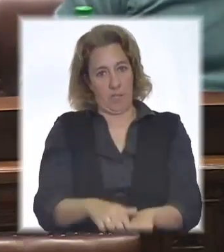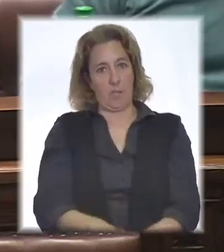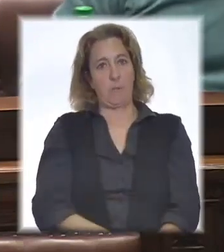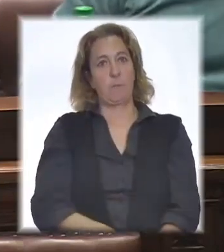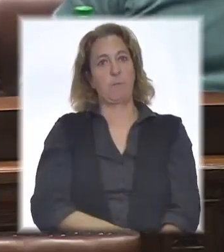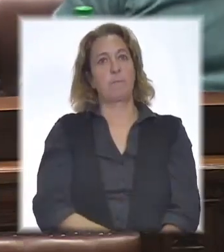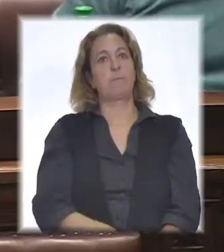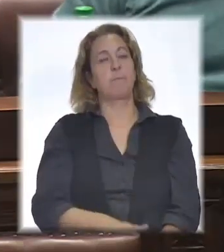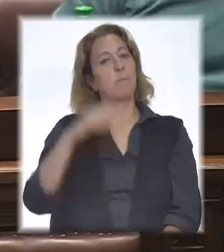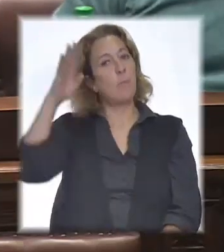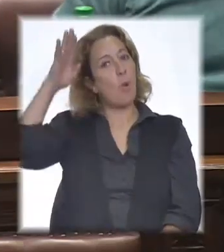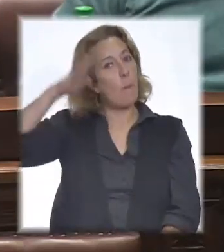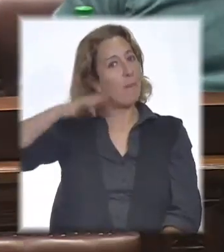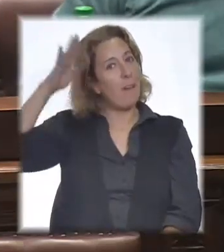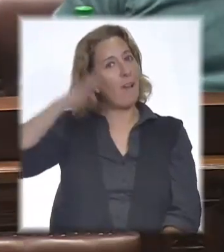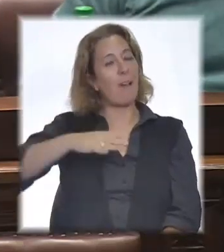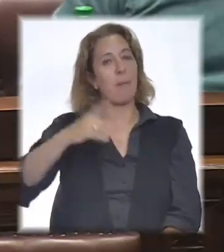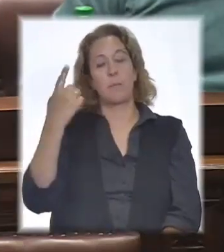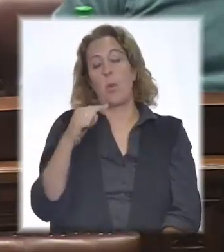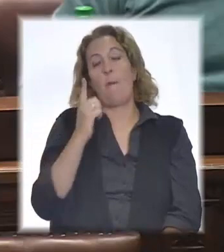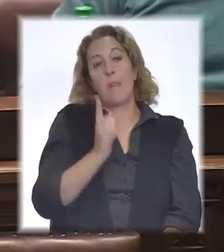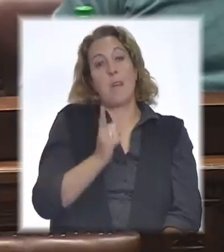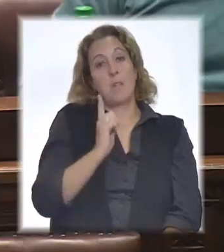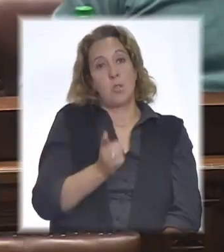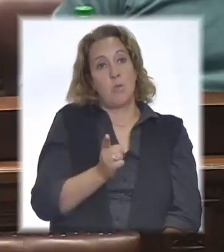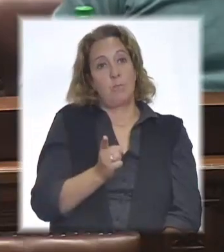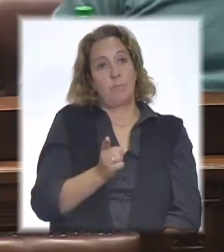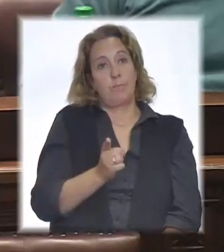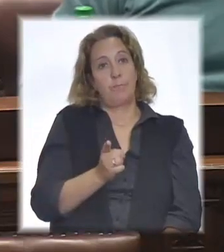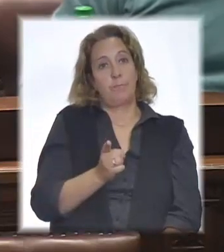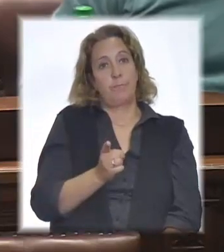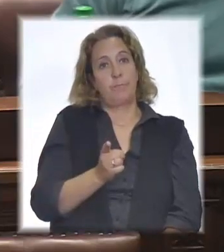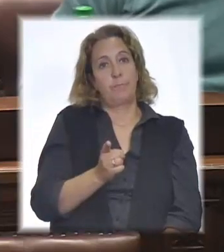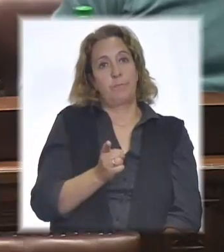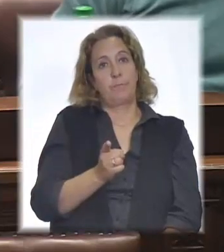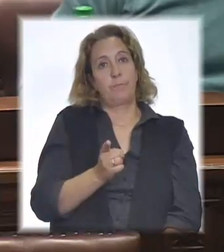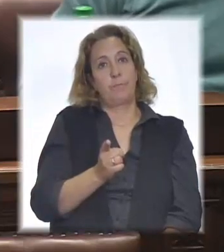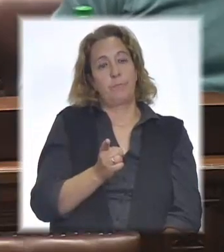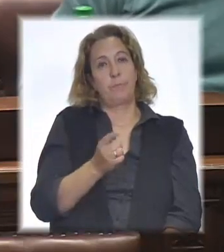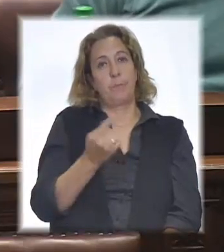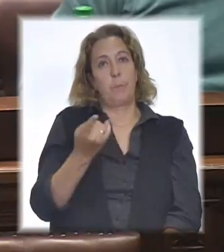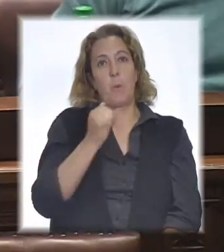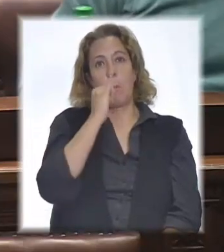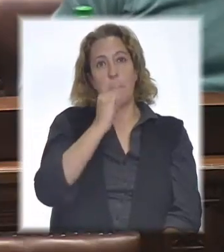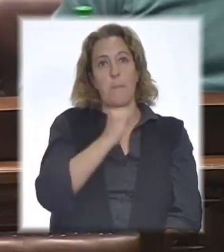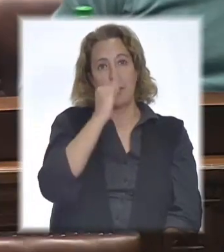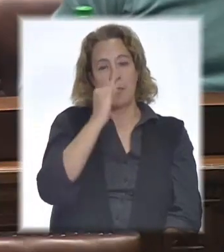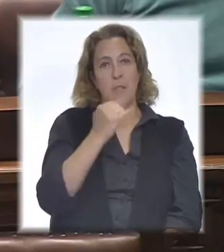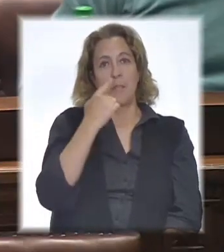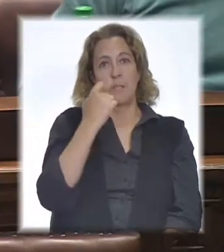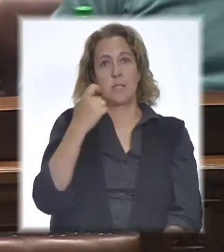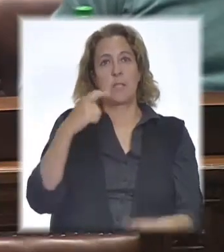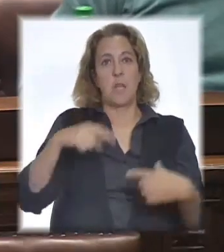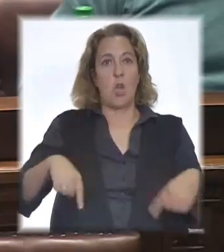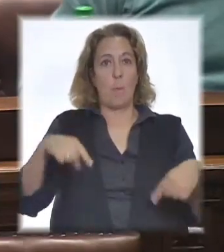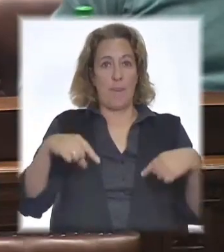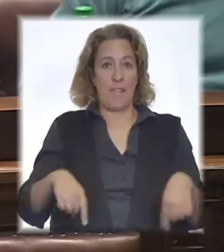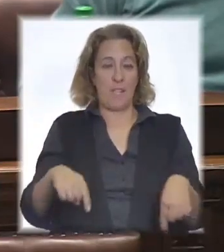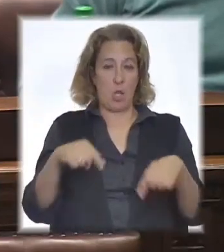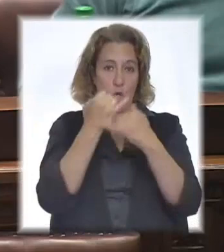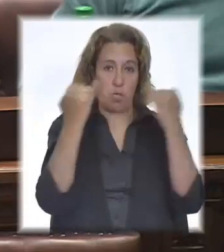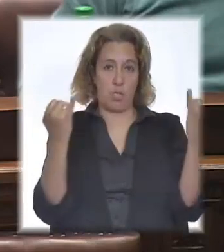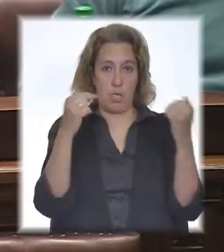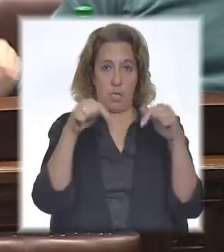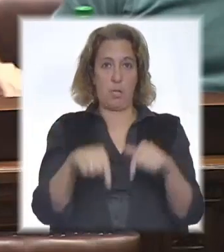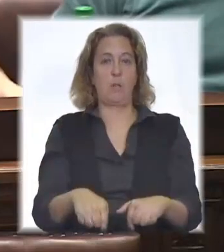este homenaje pero me dio una obligación dado un mensaje del señor ministro del día de hoy